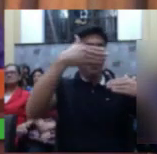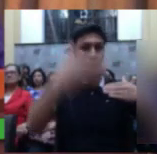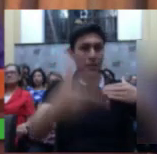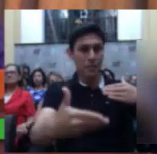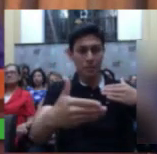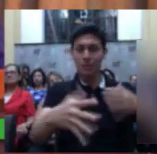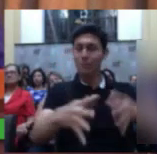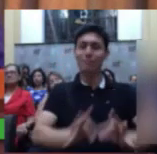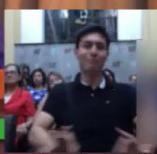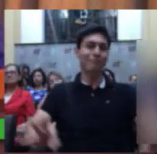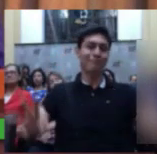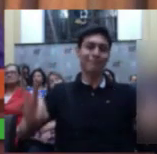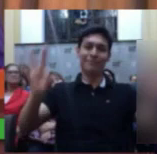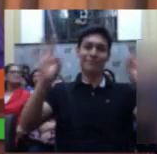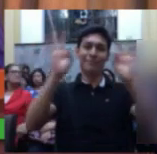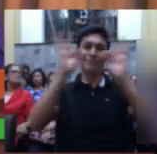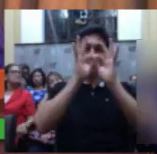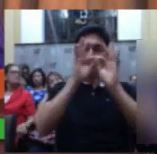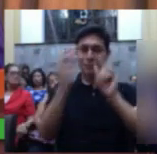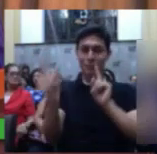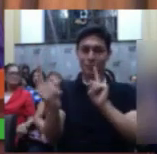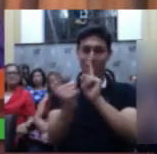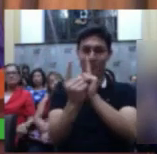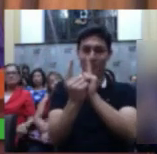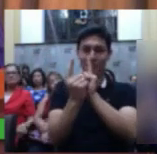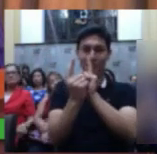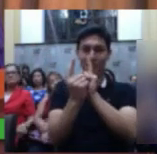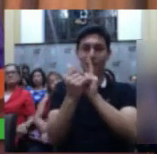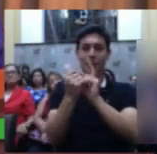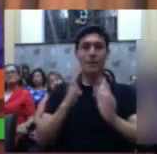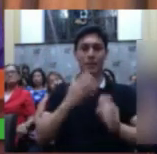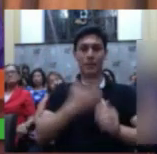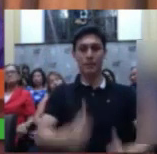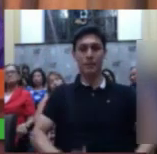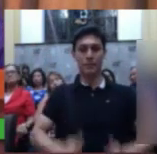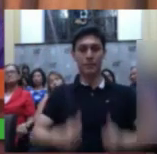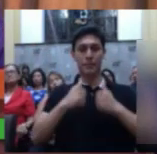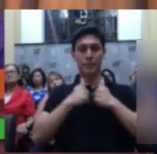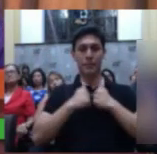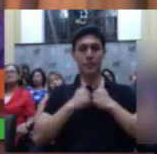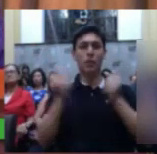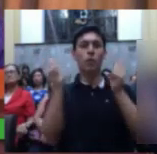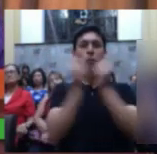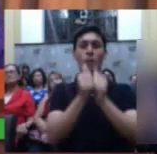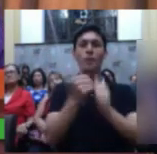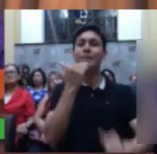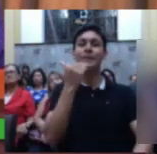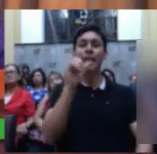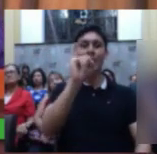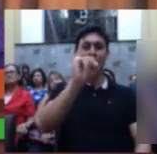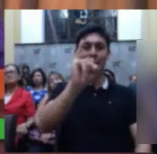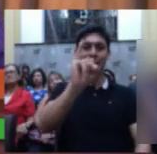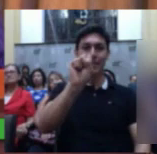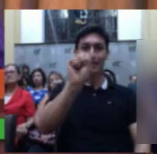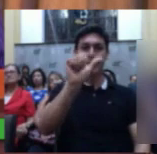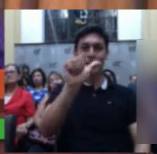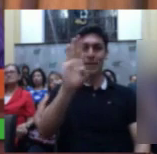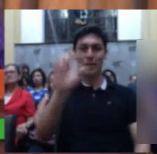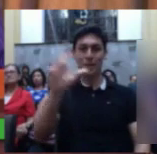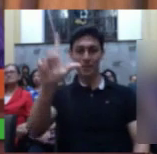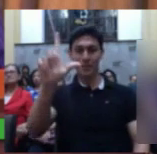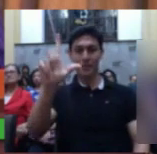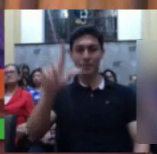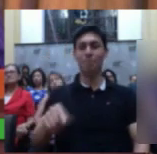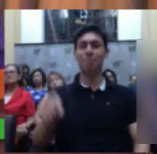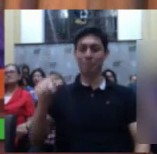escenario importante en nuestro encuentro personal y en nuestras vidas. Con Isabel hallamos siempre en el distrito